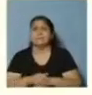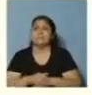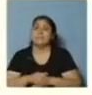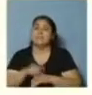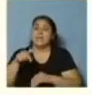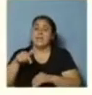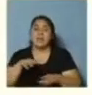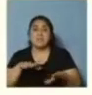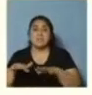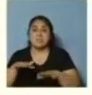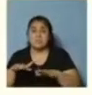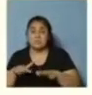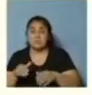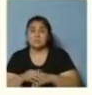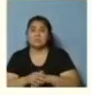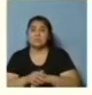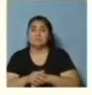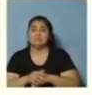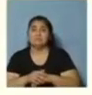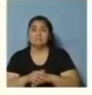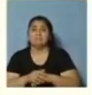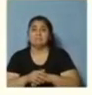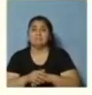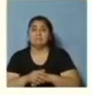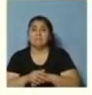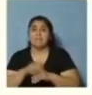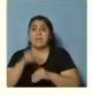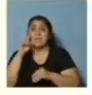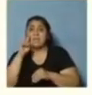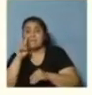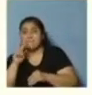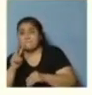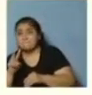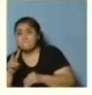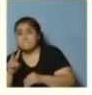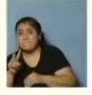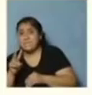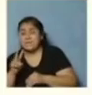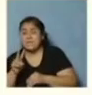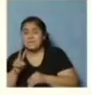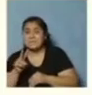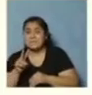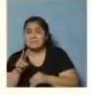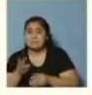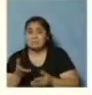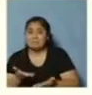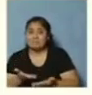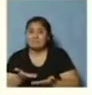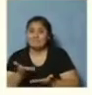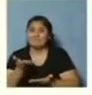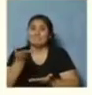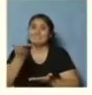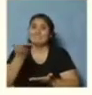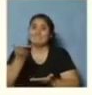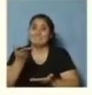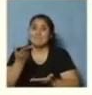La situación actualmente, hemos notado un notable incremento y aumento en la demanda